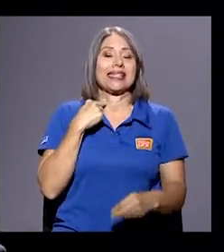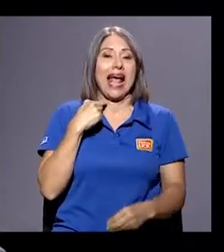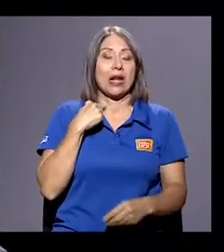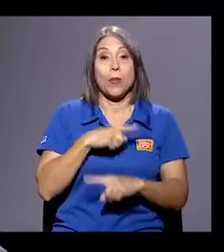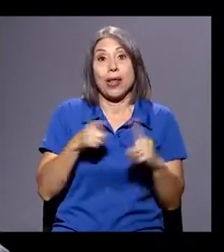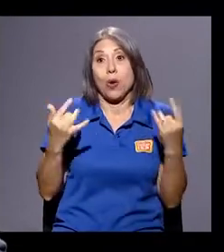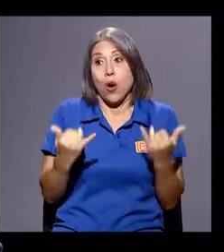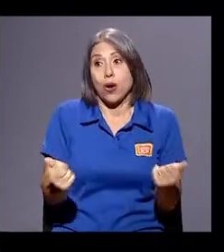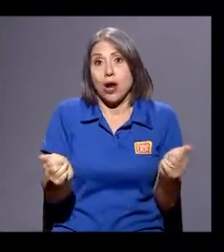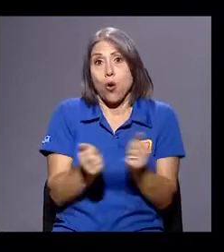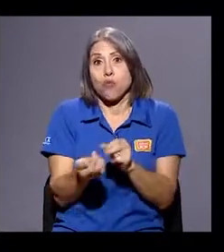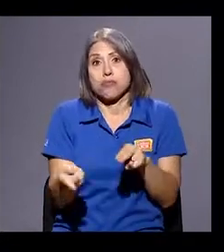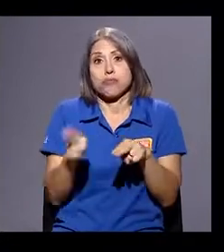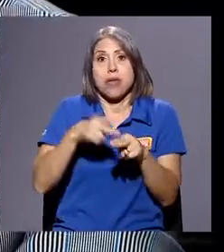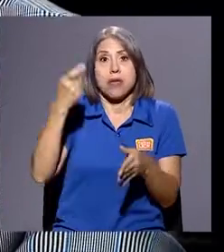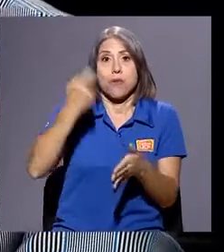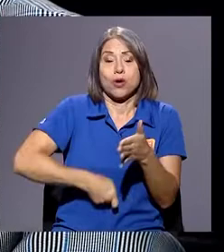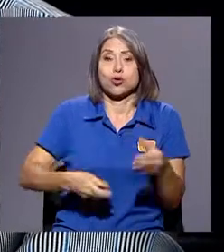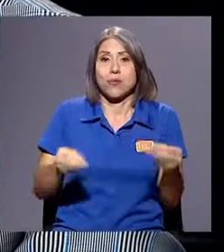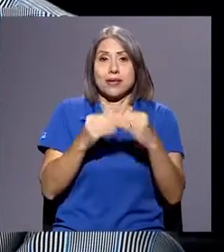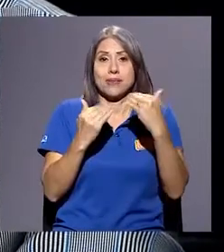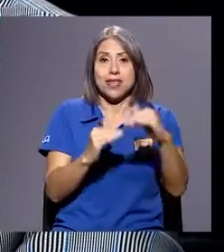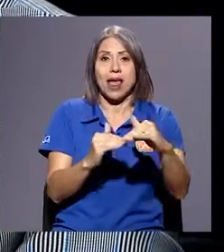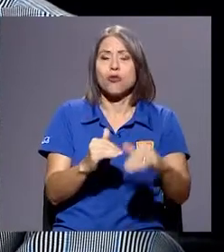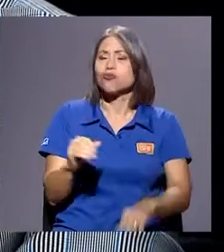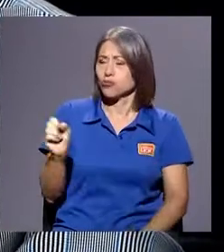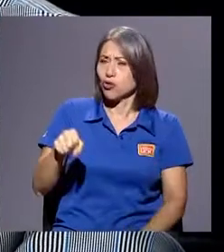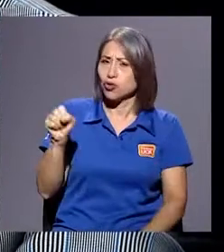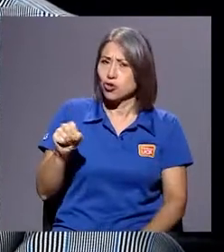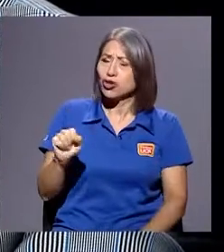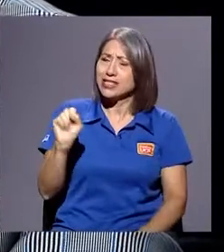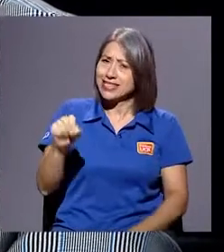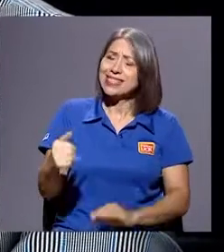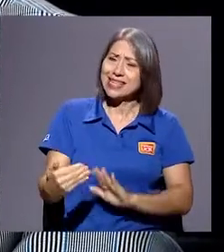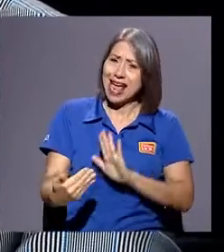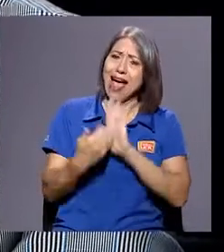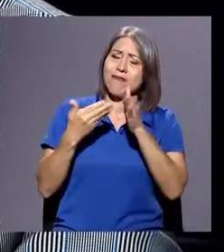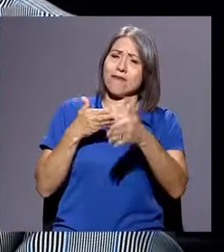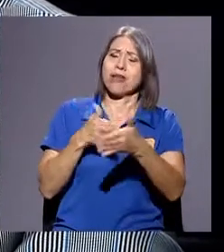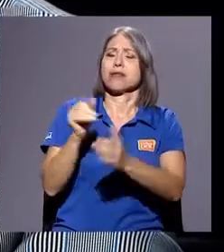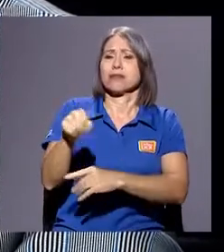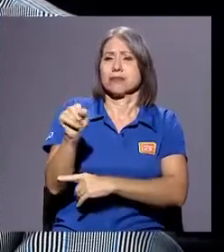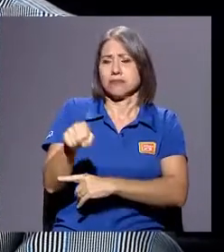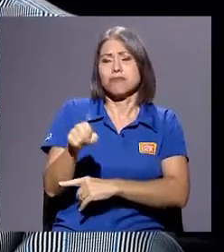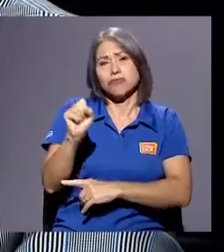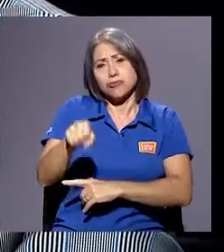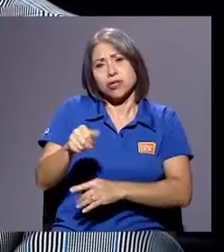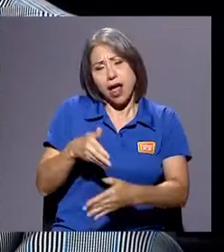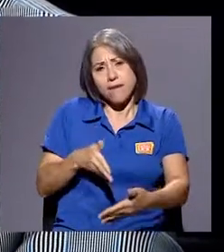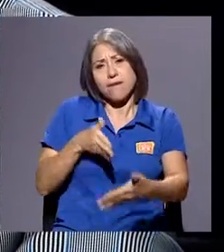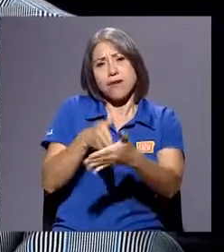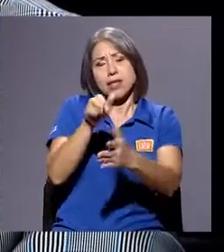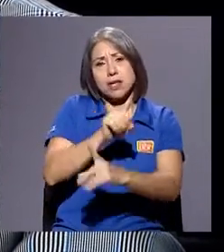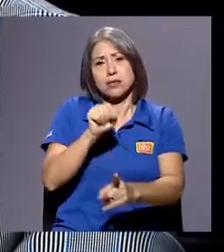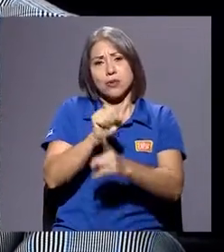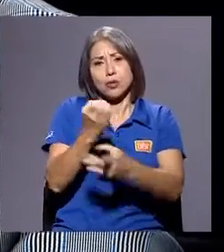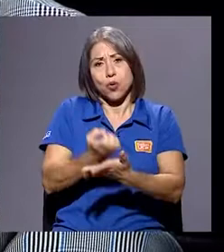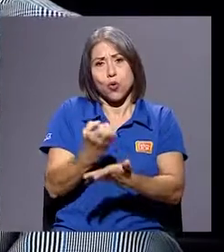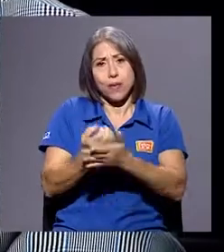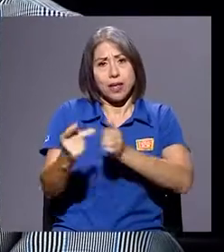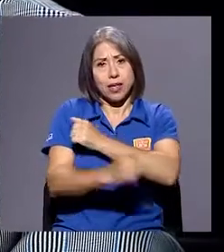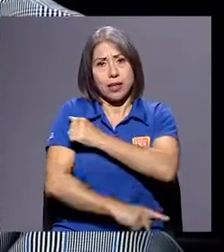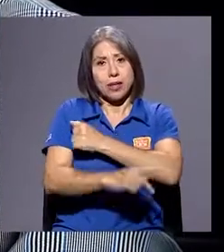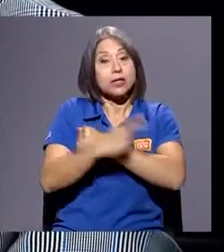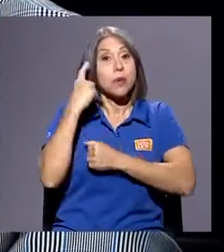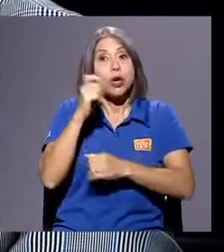impuestos ahora va a estar más limitado. Así es. No, y sí nos afecta. Es decir, no quiero decir que no nos afecta. Claro que nos afecta la situación económica del país, porque